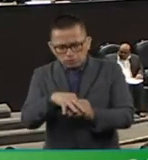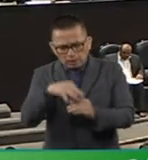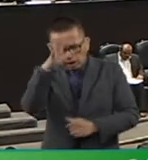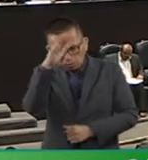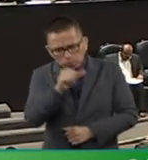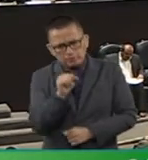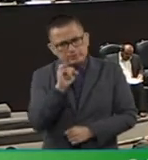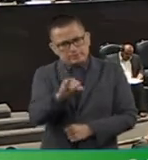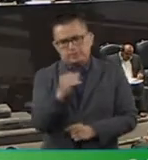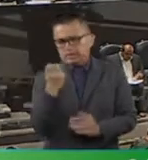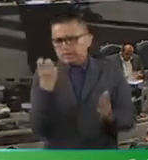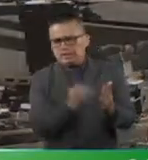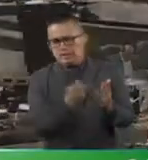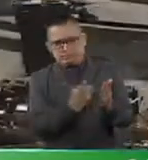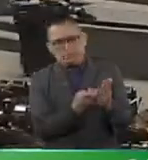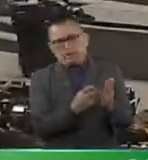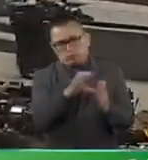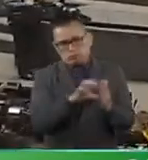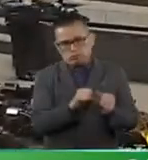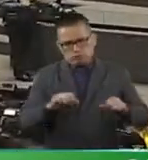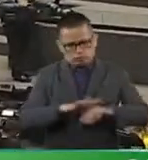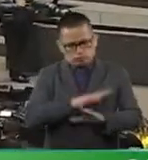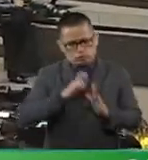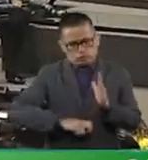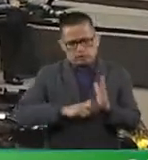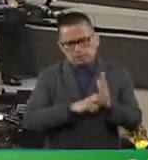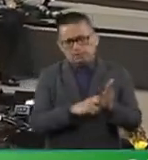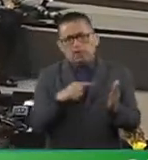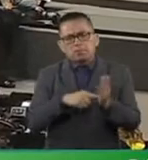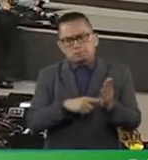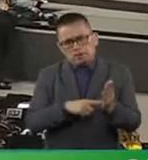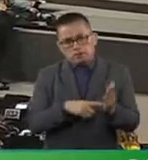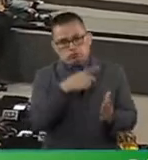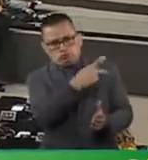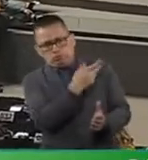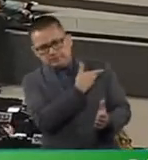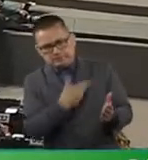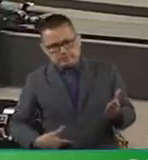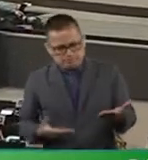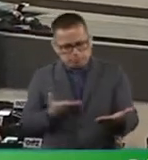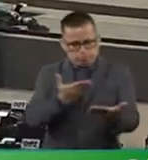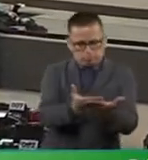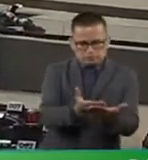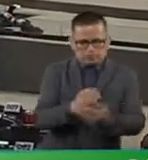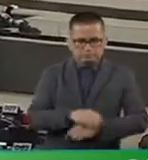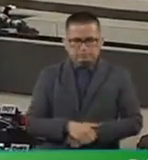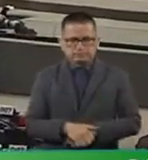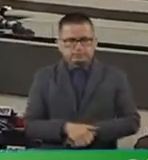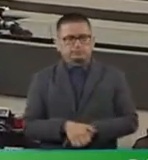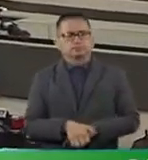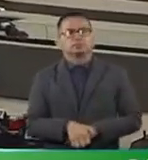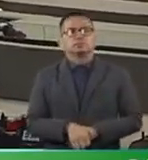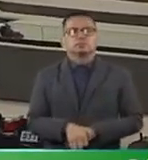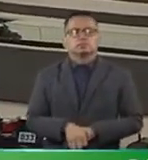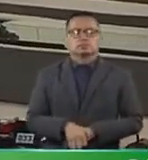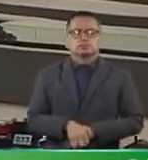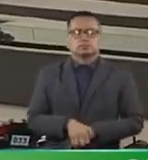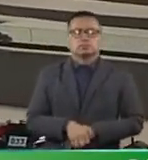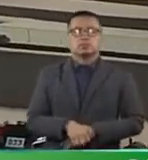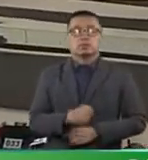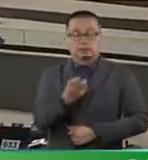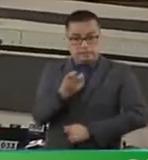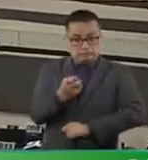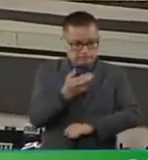propuesta de la reforma constitucional que plantea el presidente. Hoy, insisto, se cierra